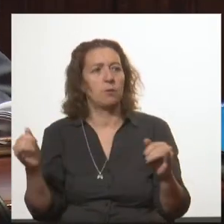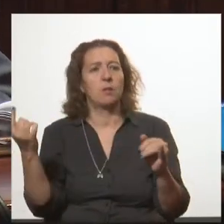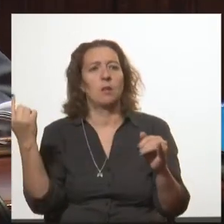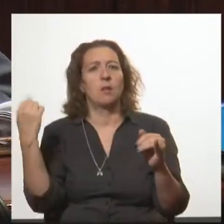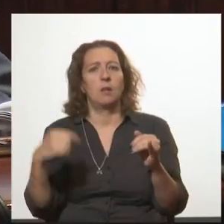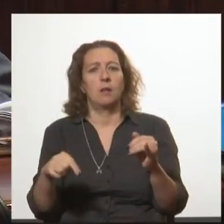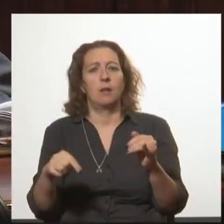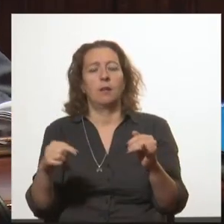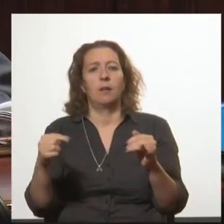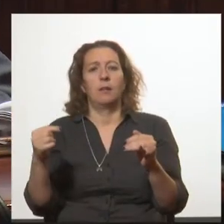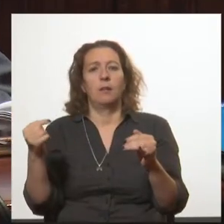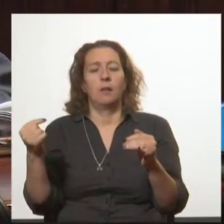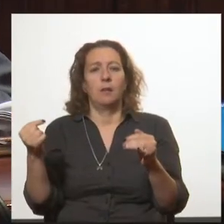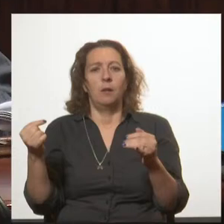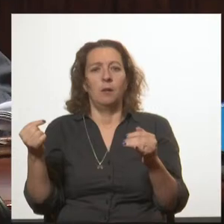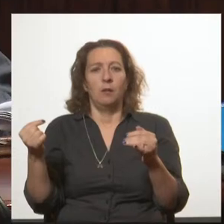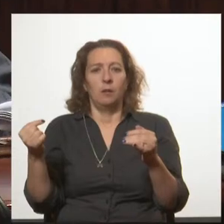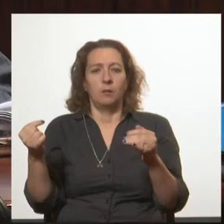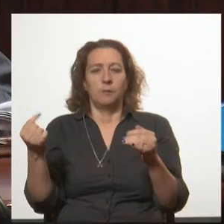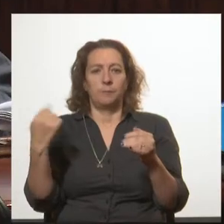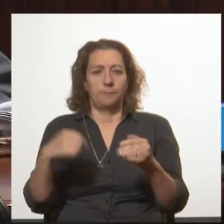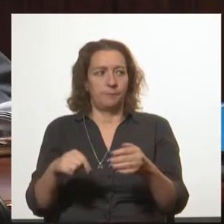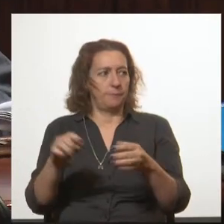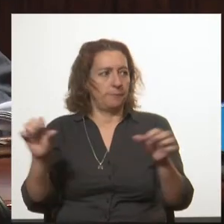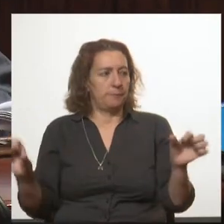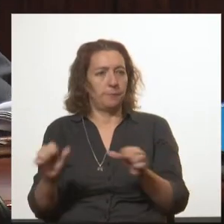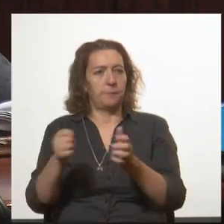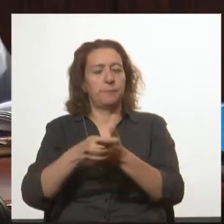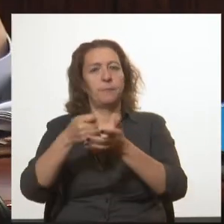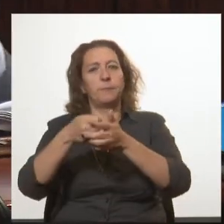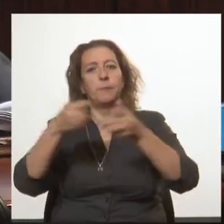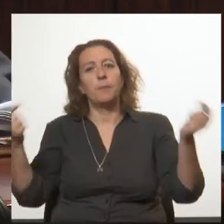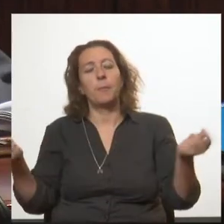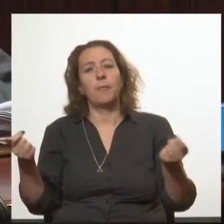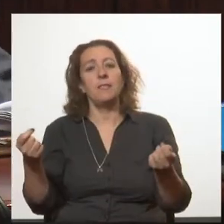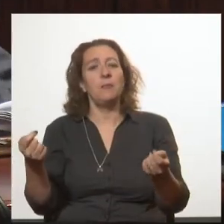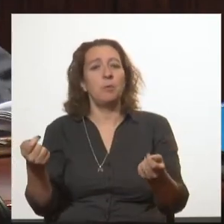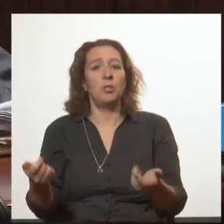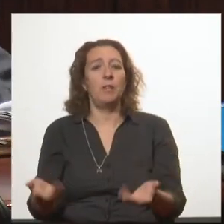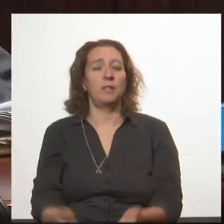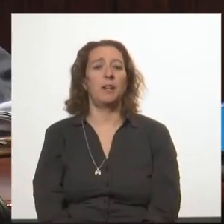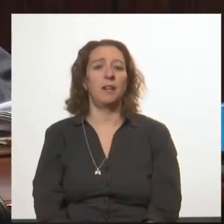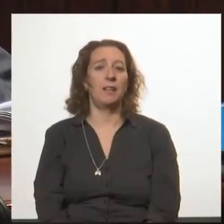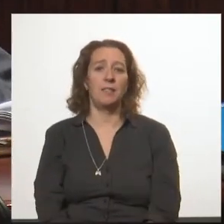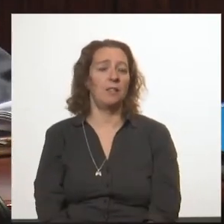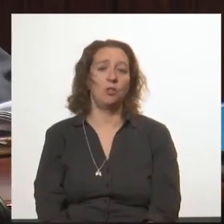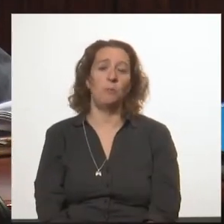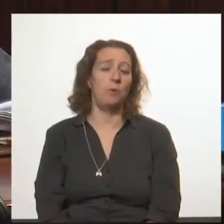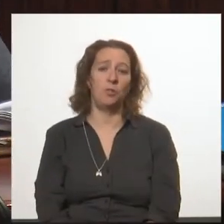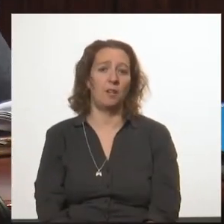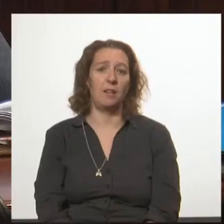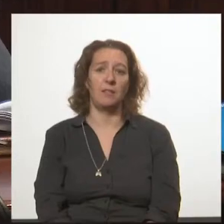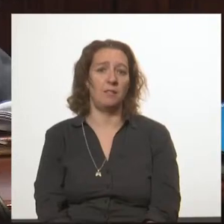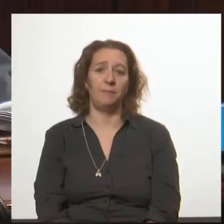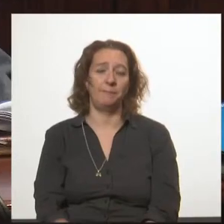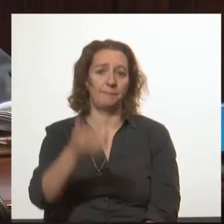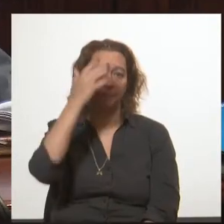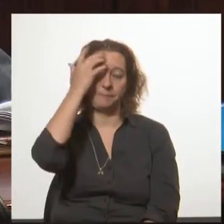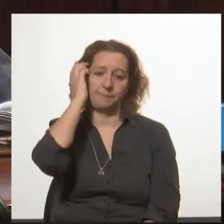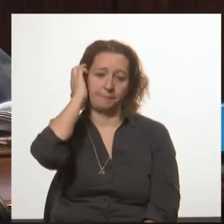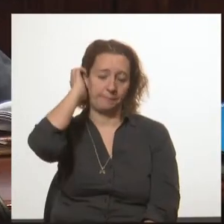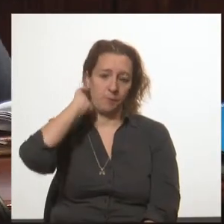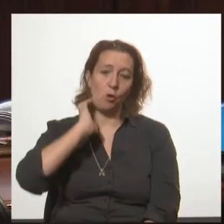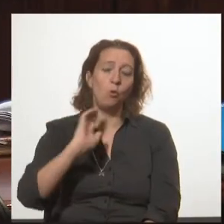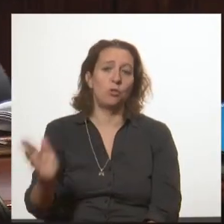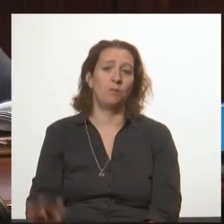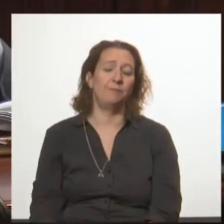relativa a los espectáculos diez por años los grandes espectáculos que se iban a llevar a cabo en él